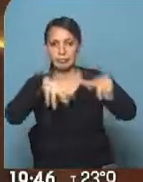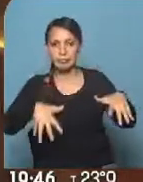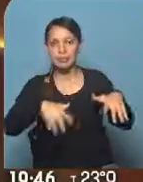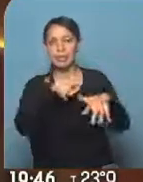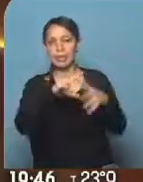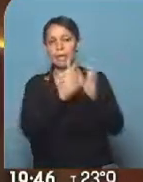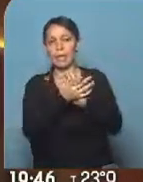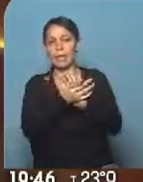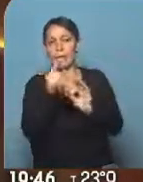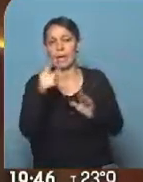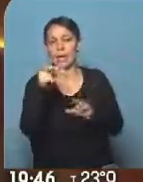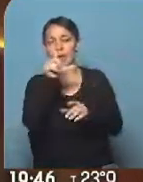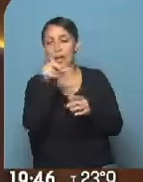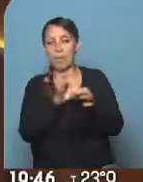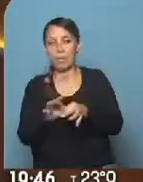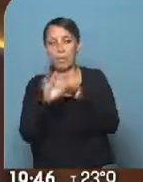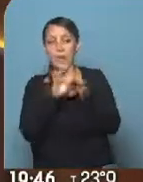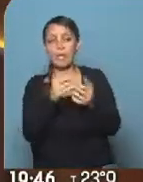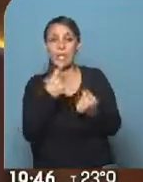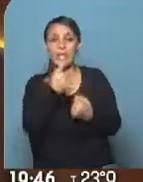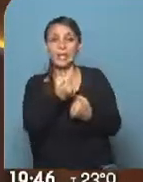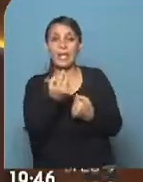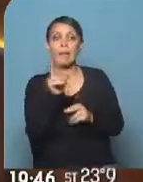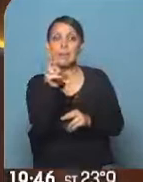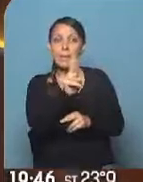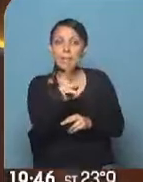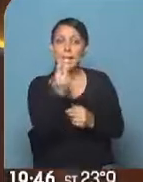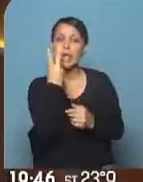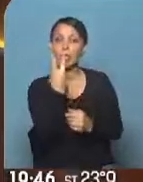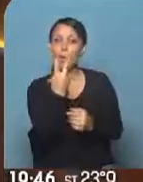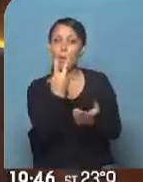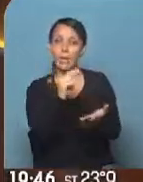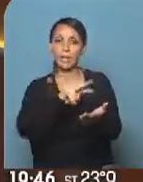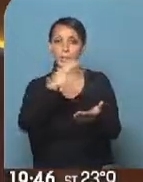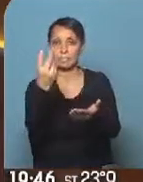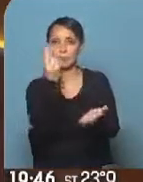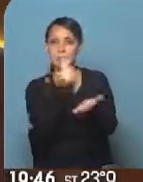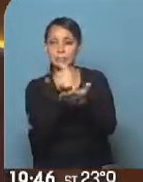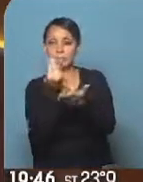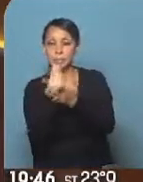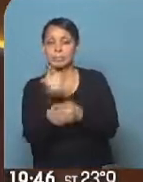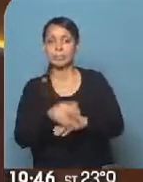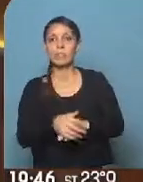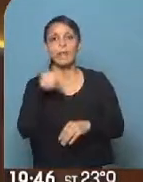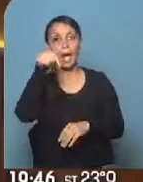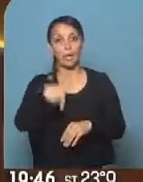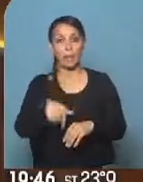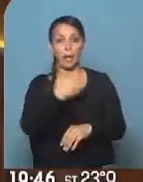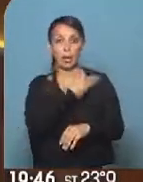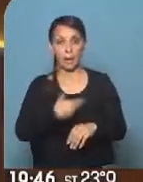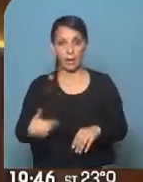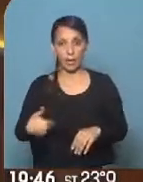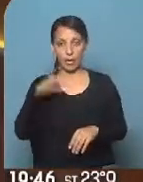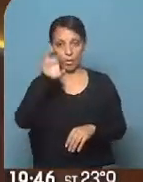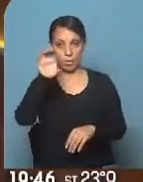permite hasta dos mandatos consecutivos las funciones que una reelección una sola reelección el actual gobernador que ya